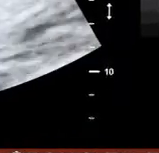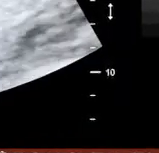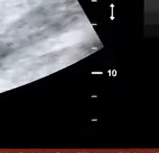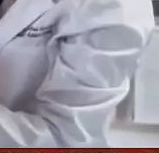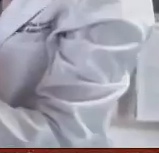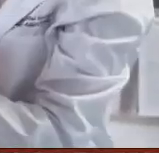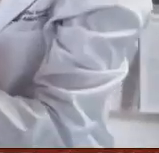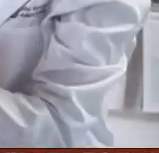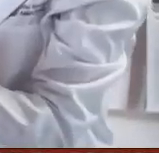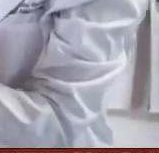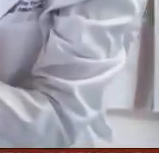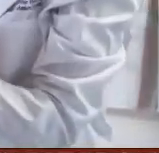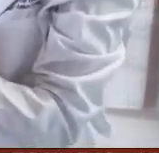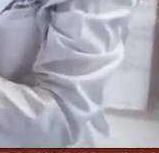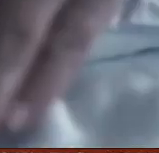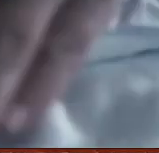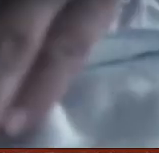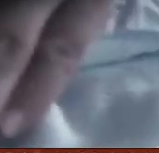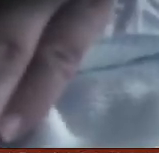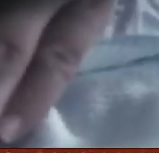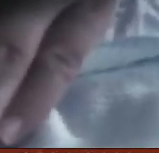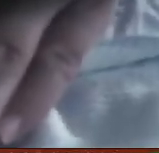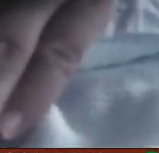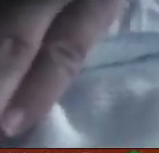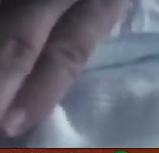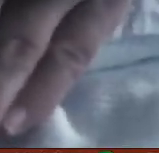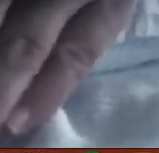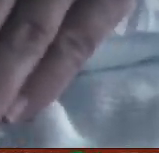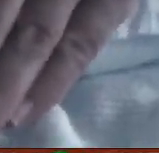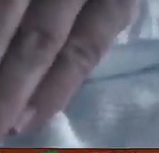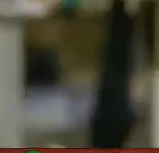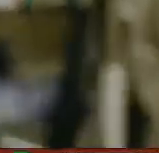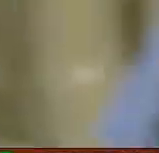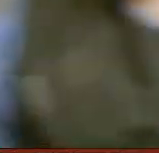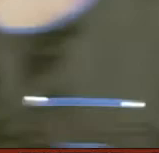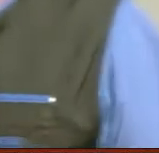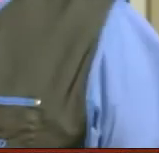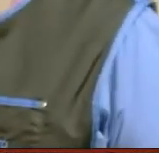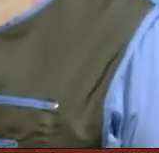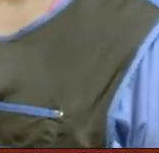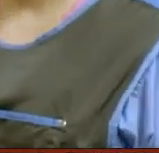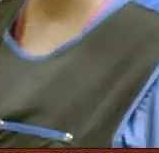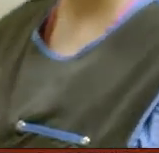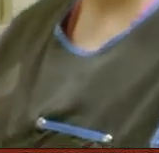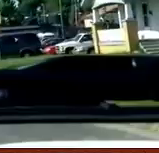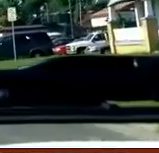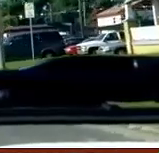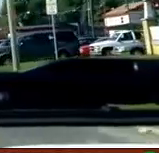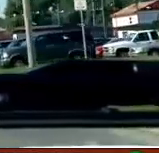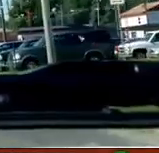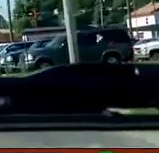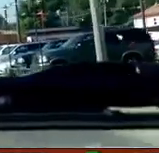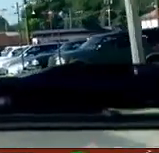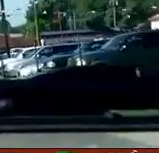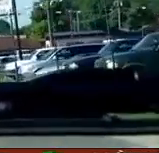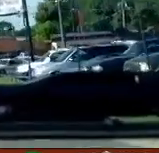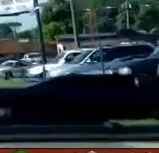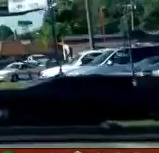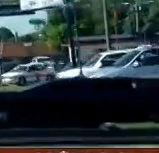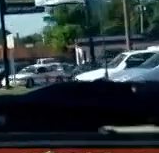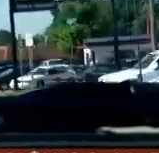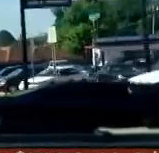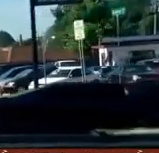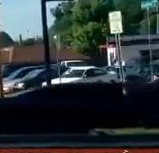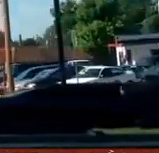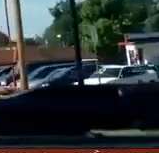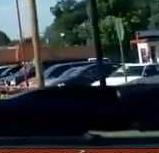sus ambulancias llegan a acumular en determinados momentos con altos picos de trabajo. Aquí, mientras nosotros pues en México